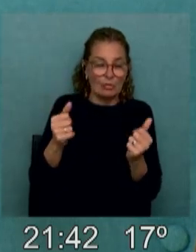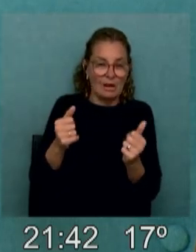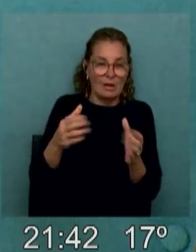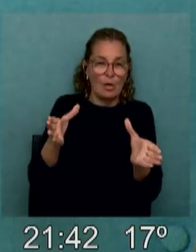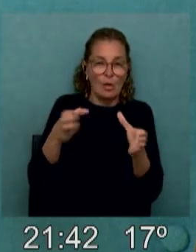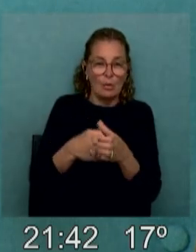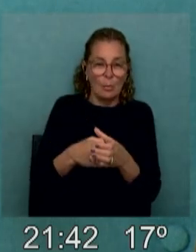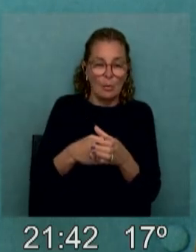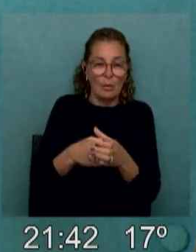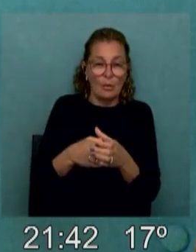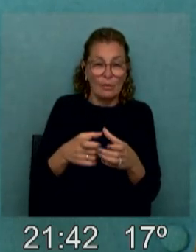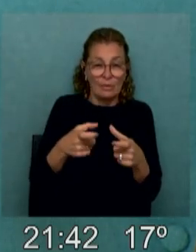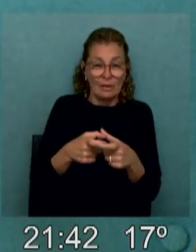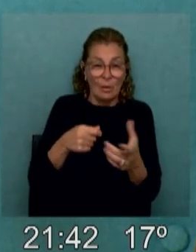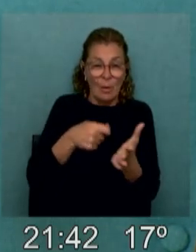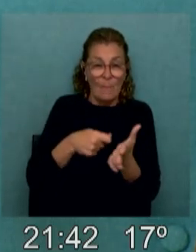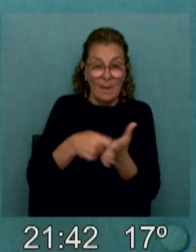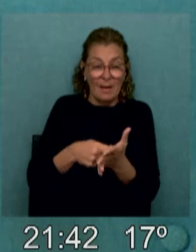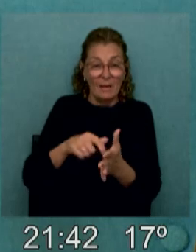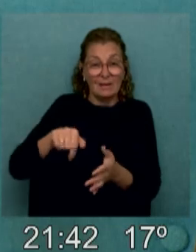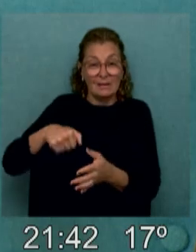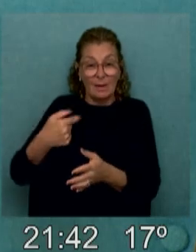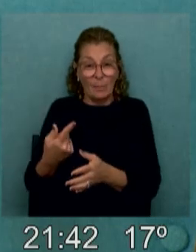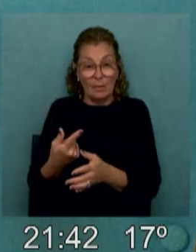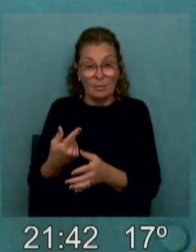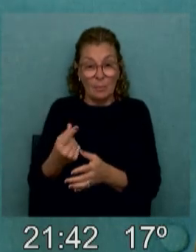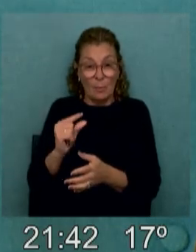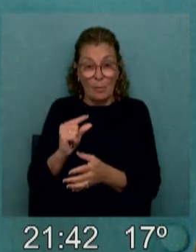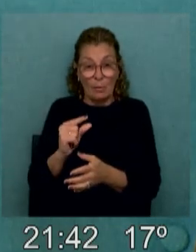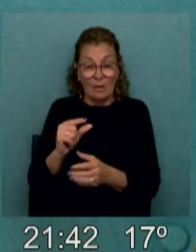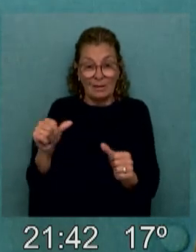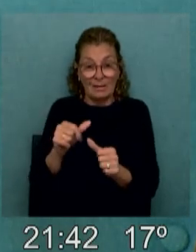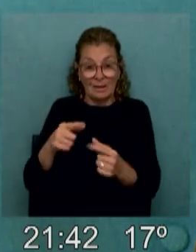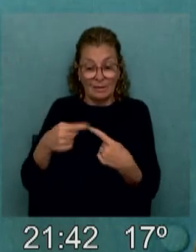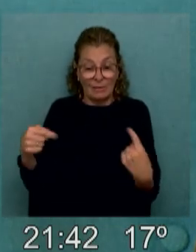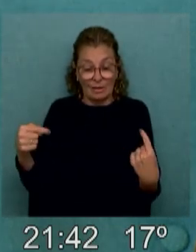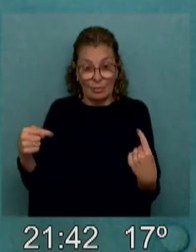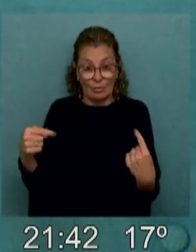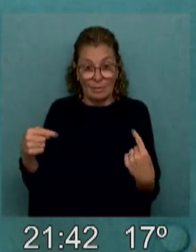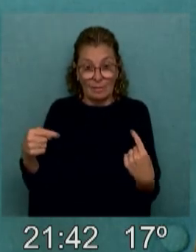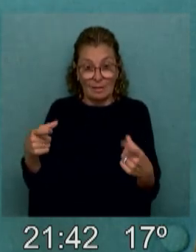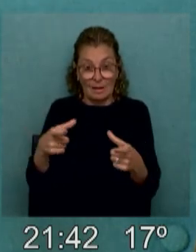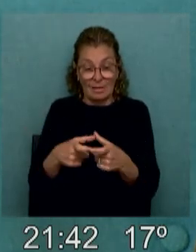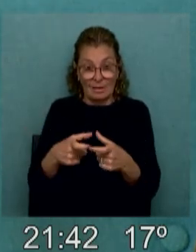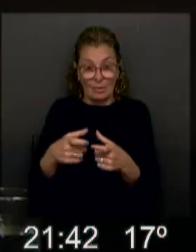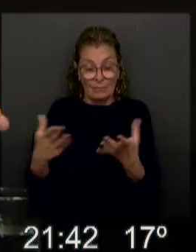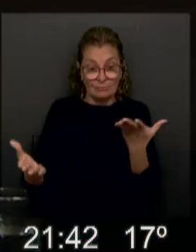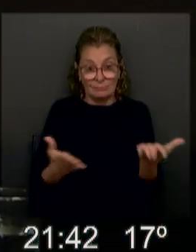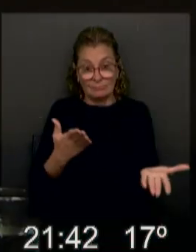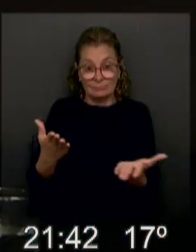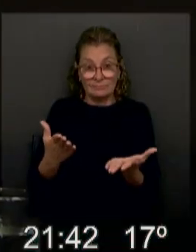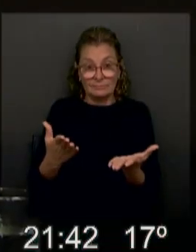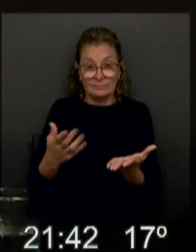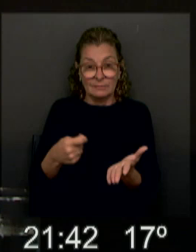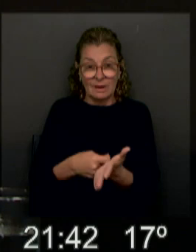bandas hacen sus propios discos y los pagan. Y después, un poco, bueno, hay que hacer otras cosas para que los discos se muevan. No, y el consumo es como que no